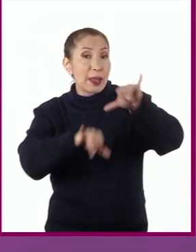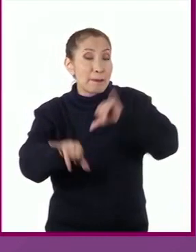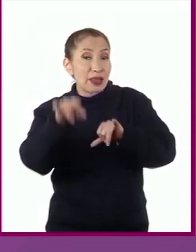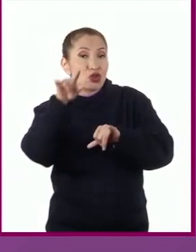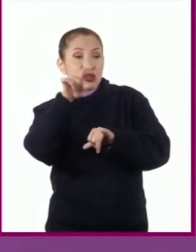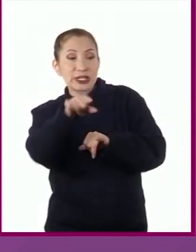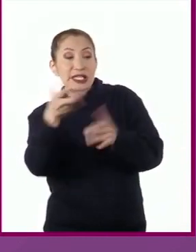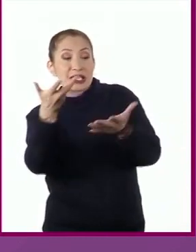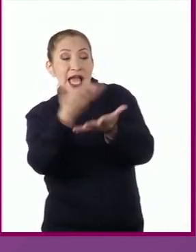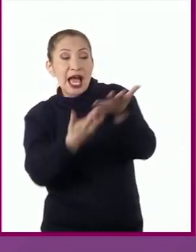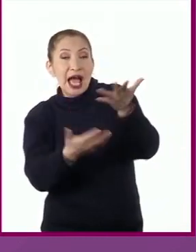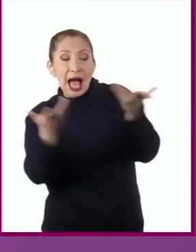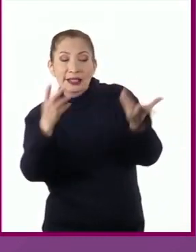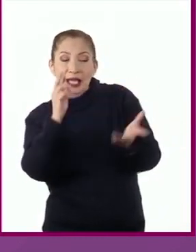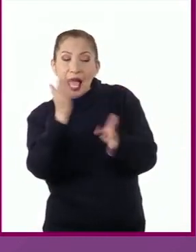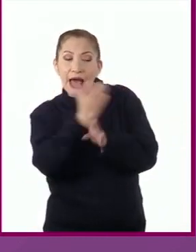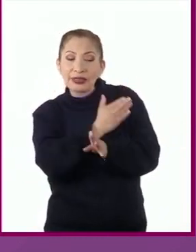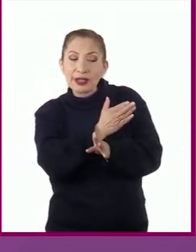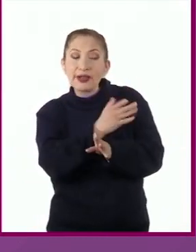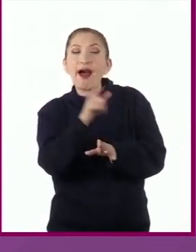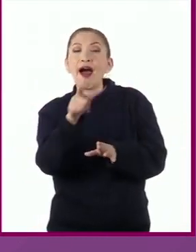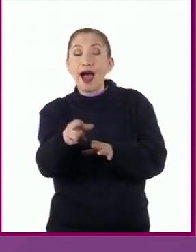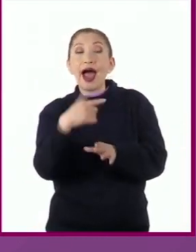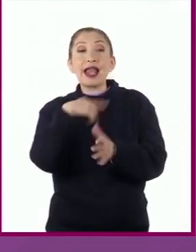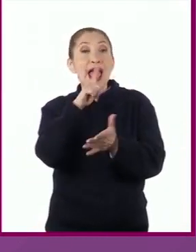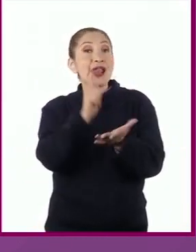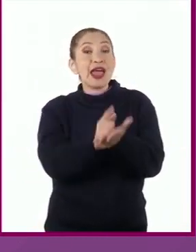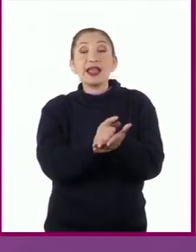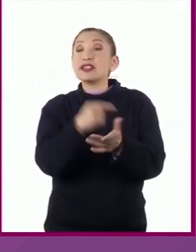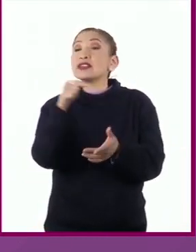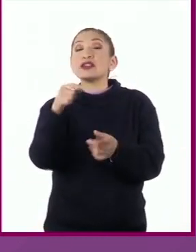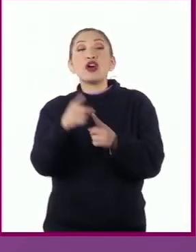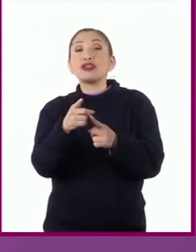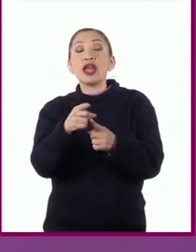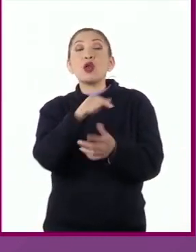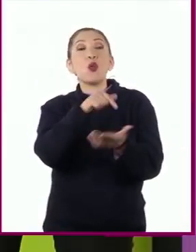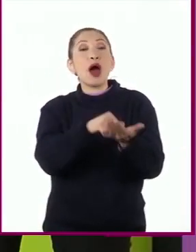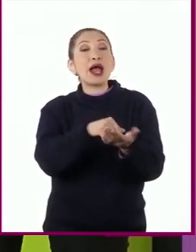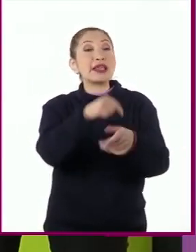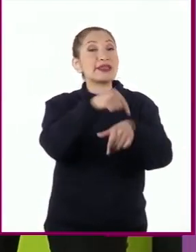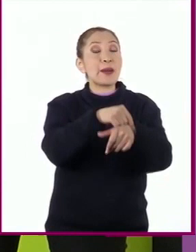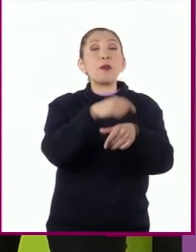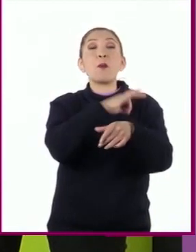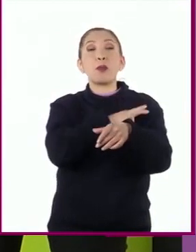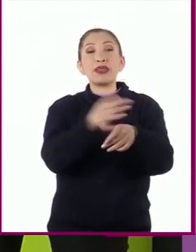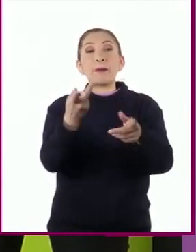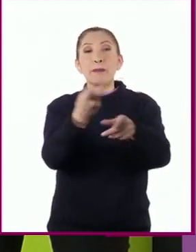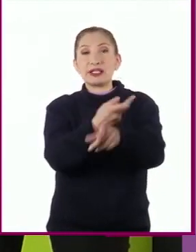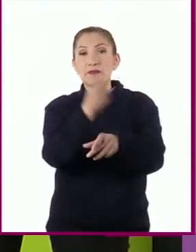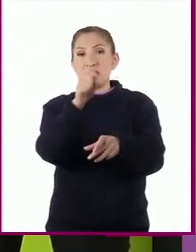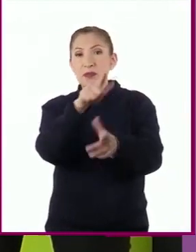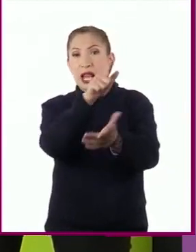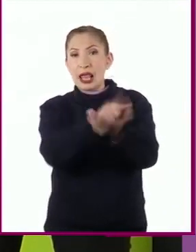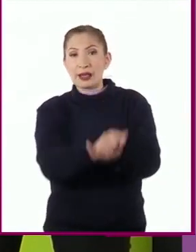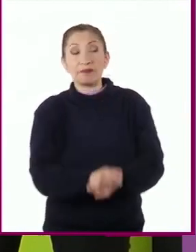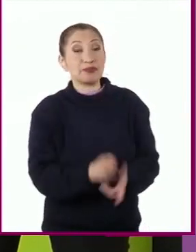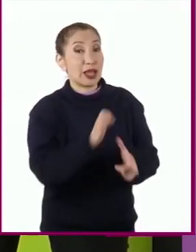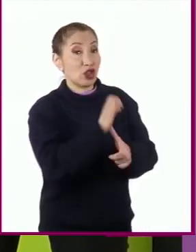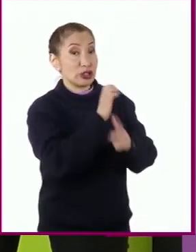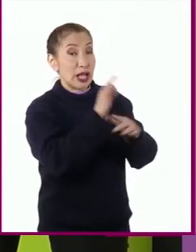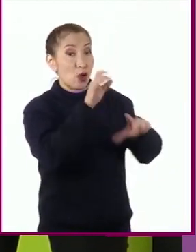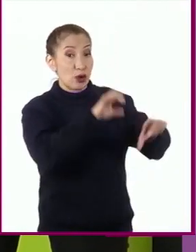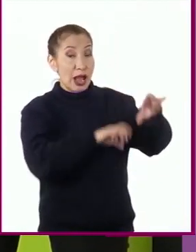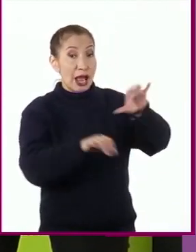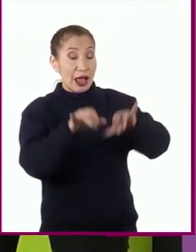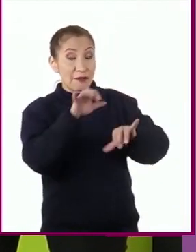sus características es que se cumplirá en cualquier lugar o tiempo. Entonces, en física, una